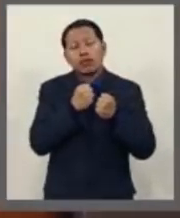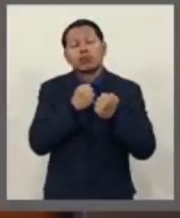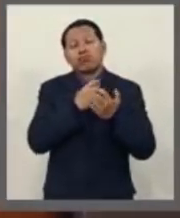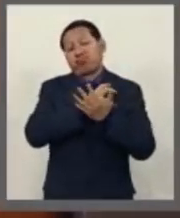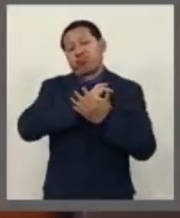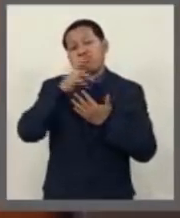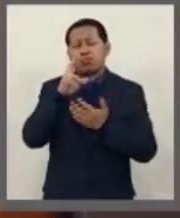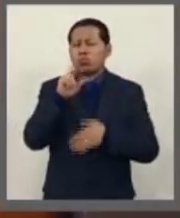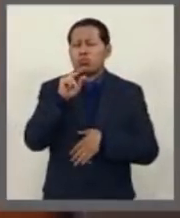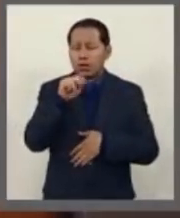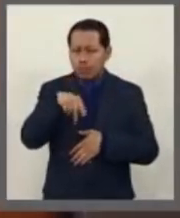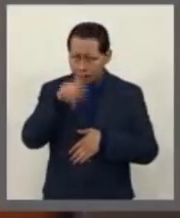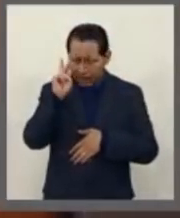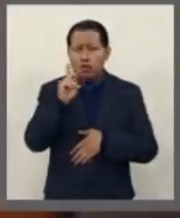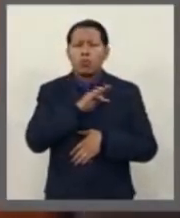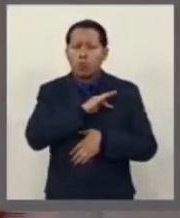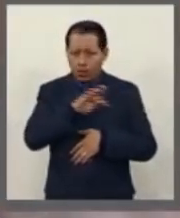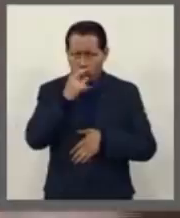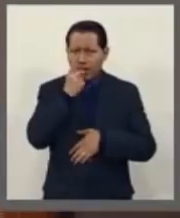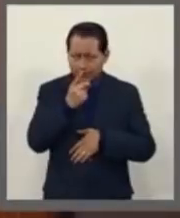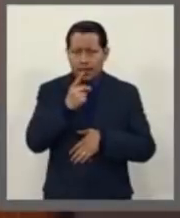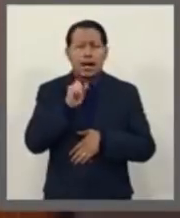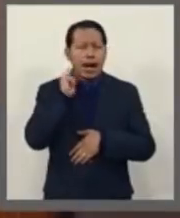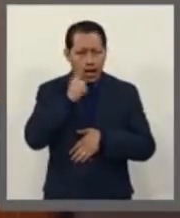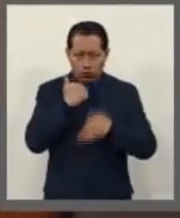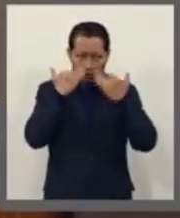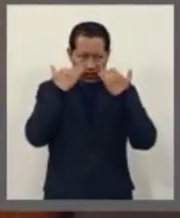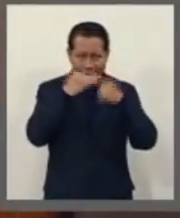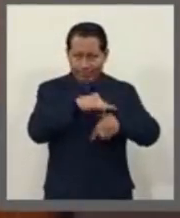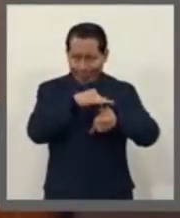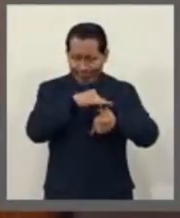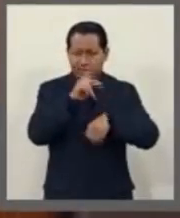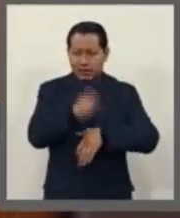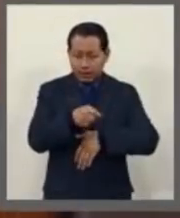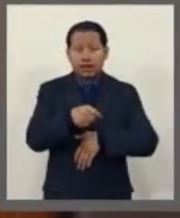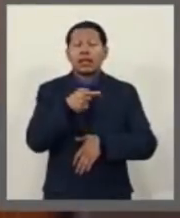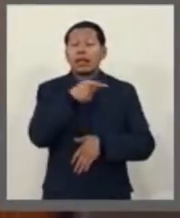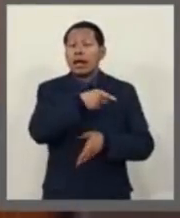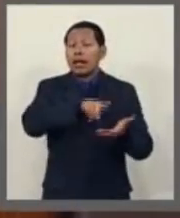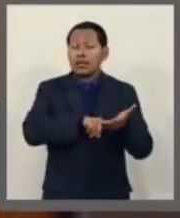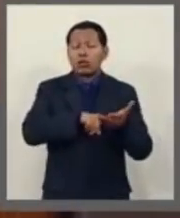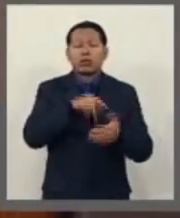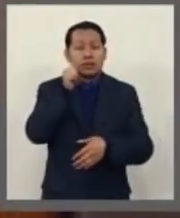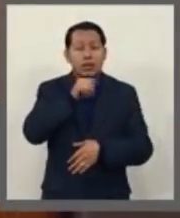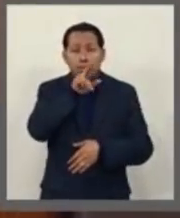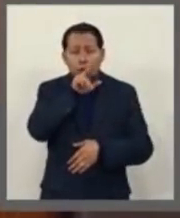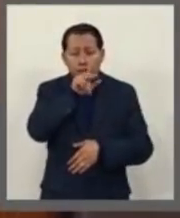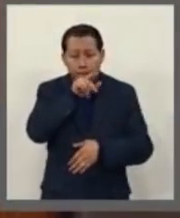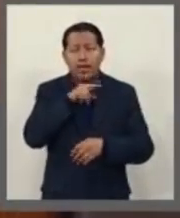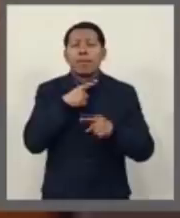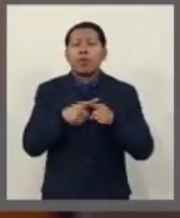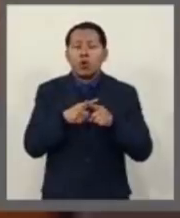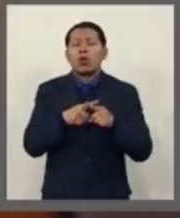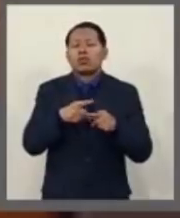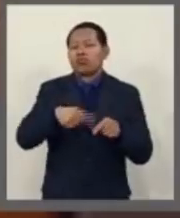tanto entonar una elegía a un buen amigo puedo sin embargo decir lo que me